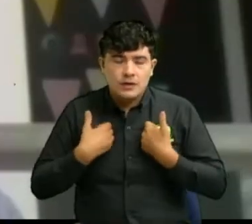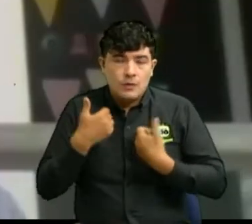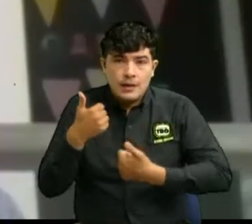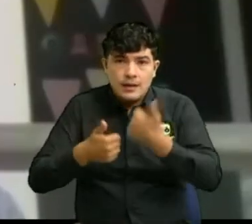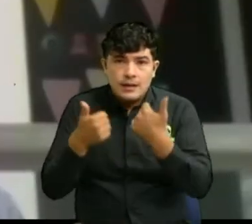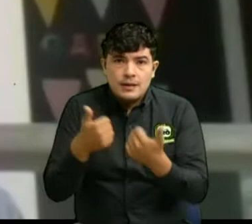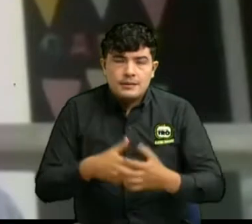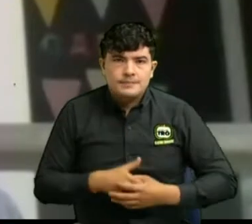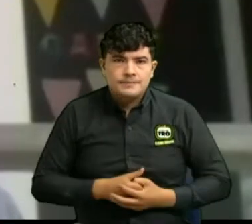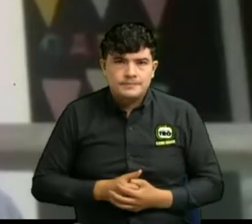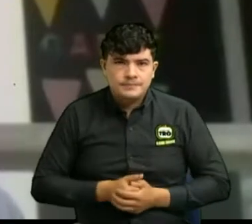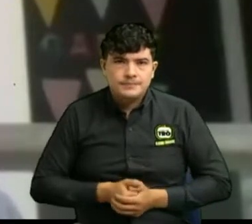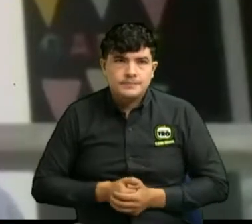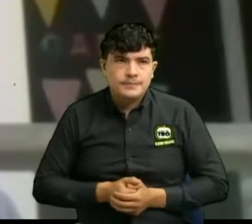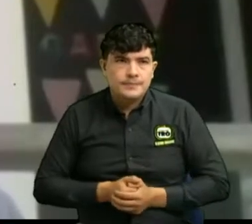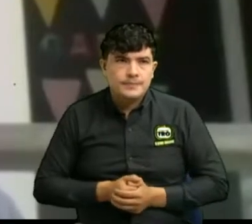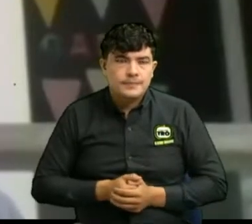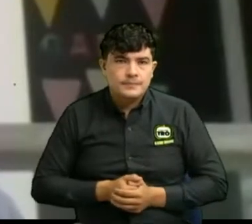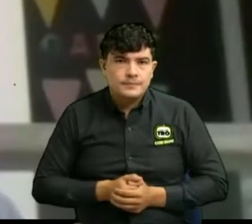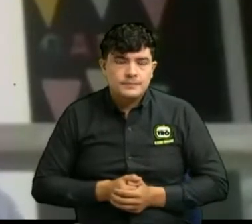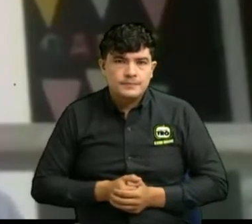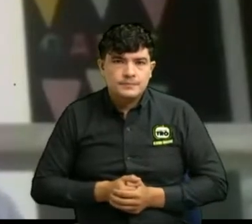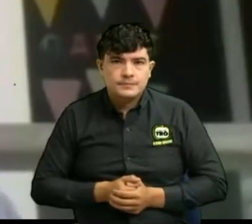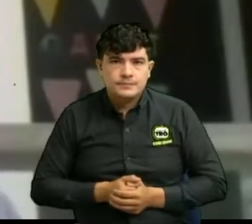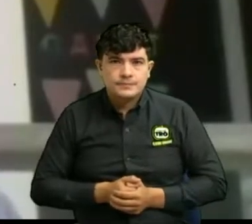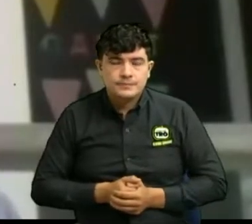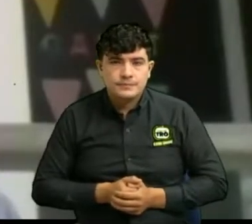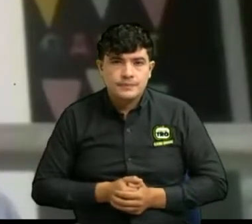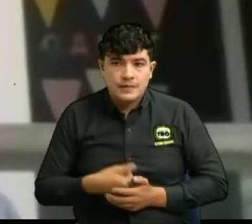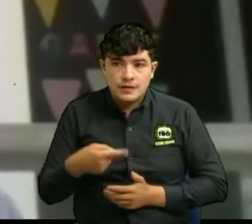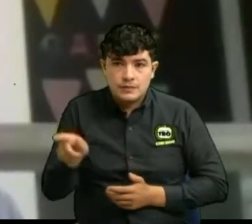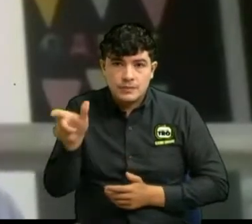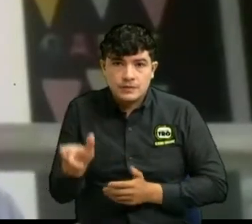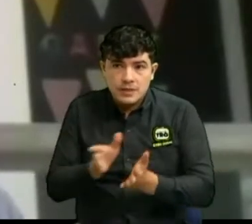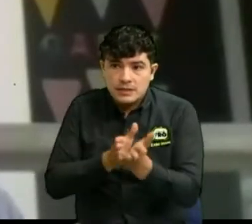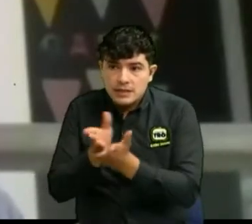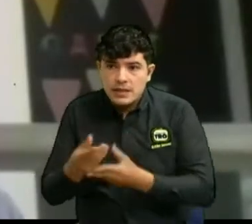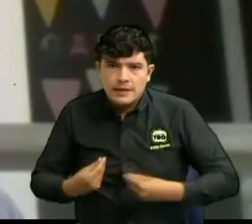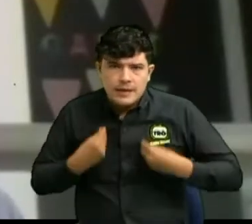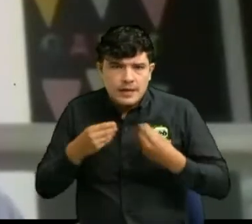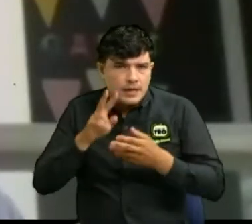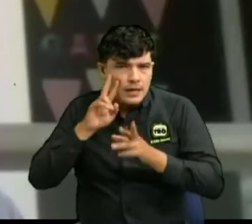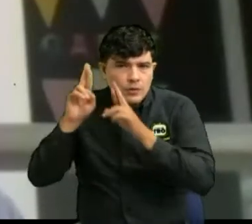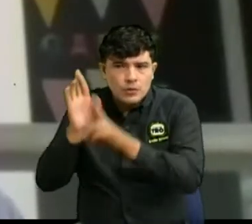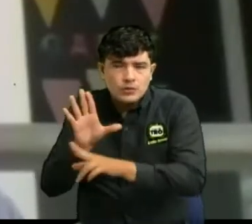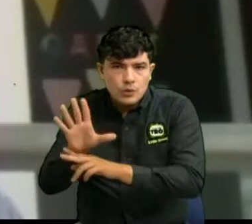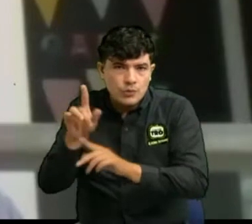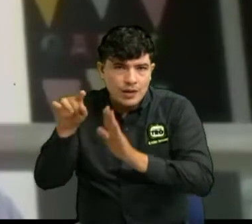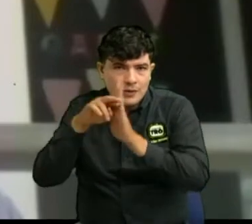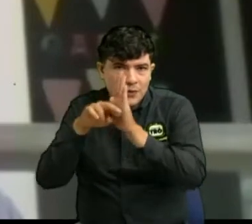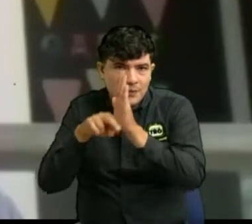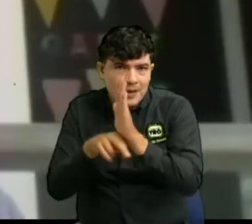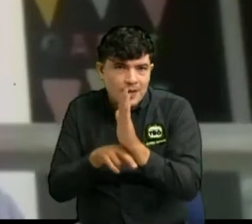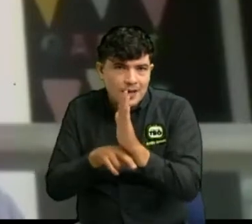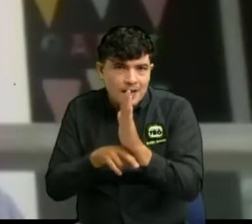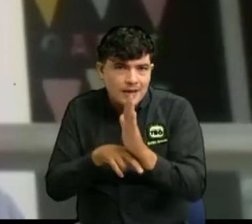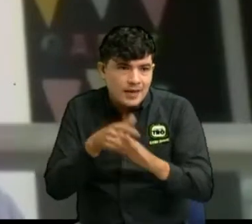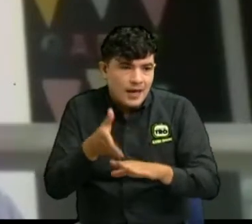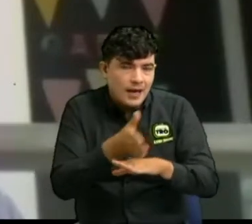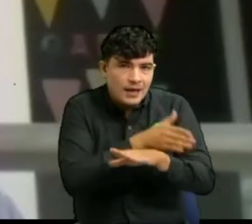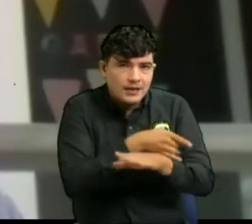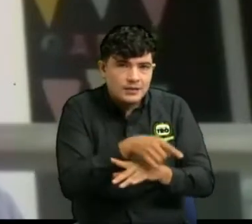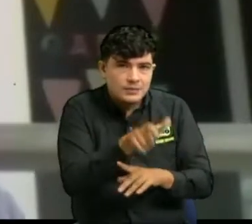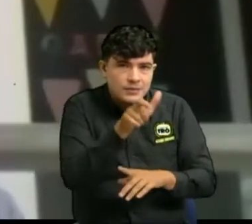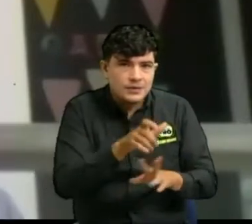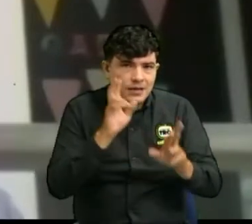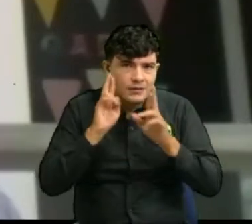sería aplicarle a la persona sobreviviente una de las normas anteriores con las que el afiliado sí